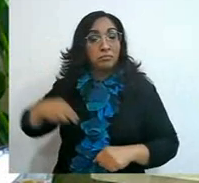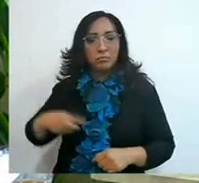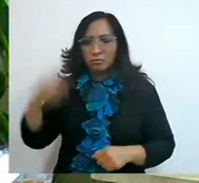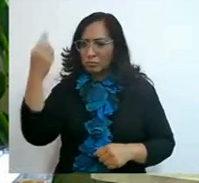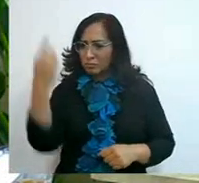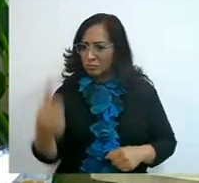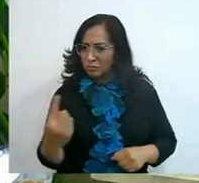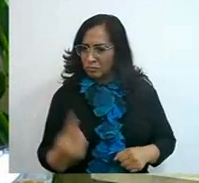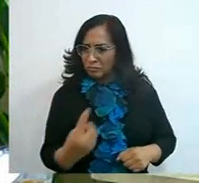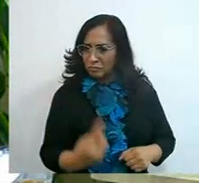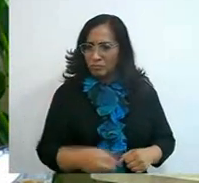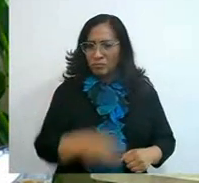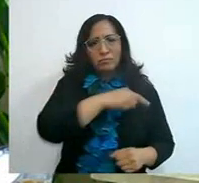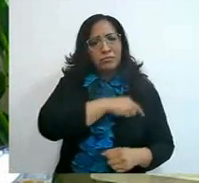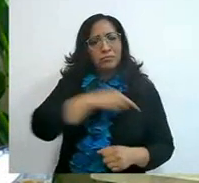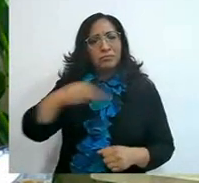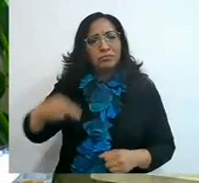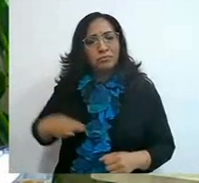completas.